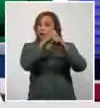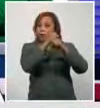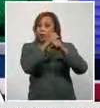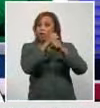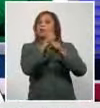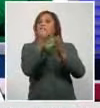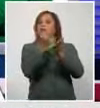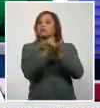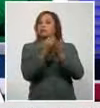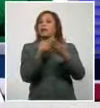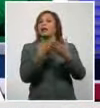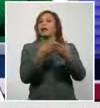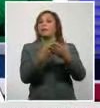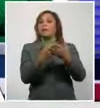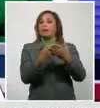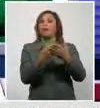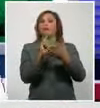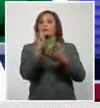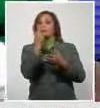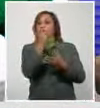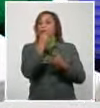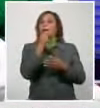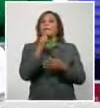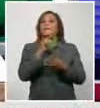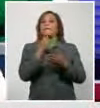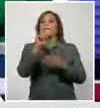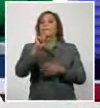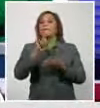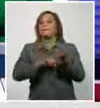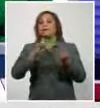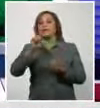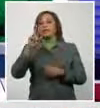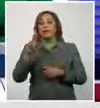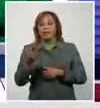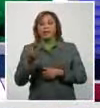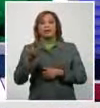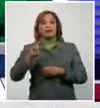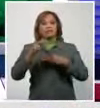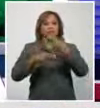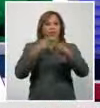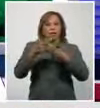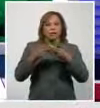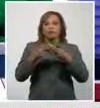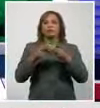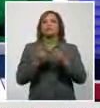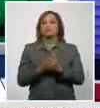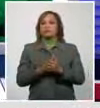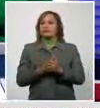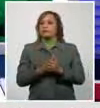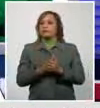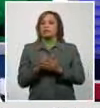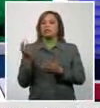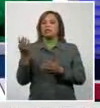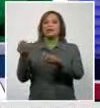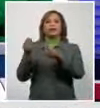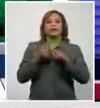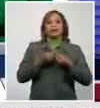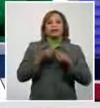acreditado con el PCR negativo realizado en las últimas 72 horas. Eso